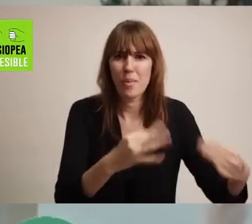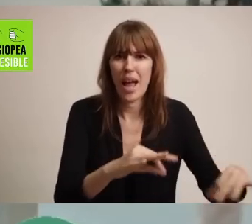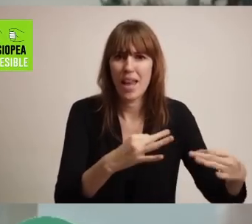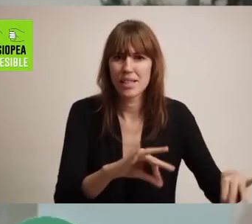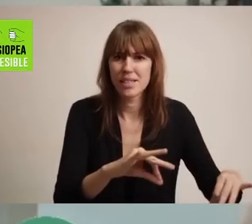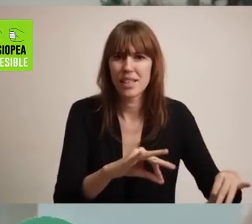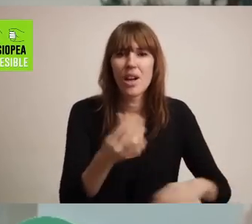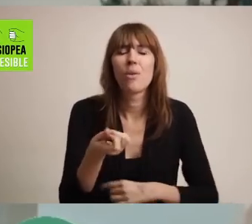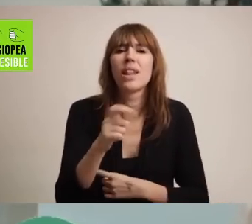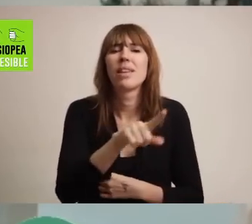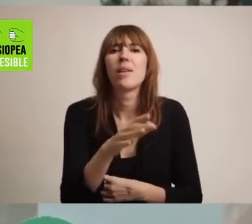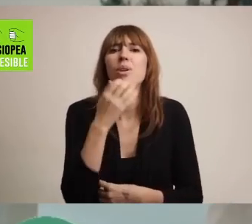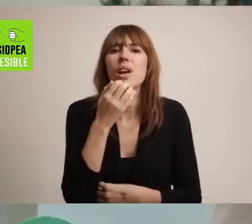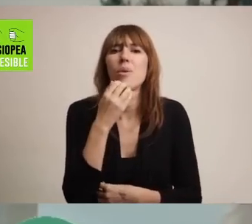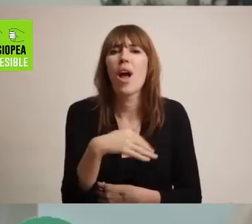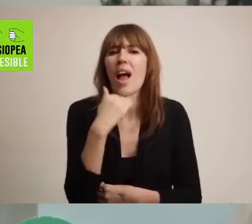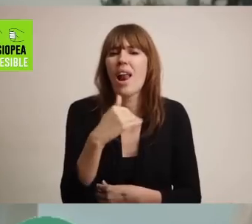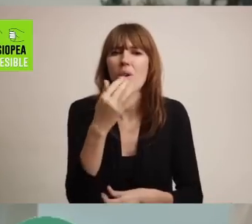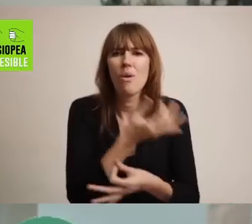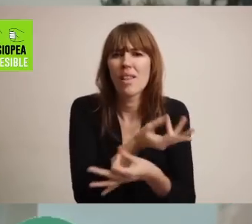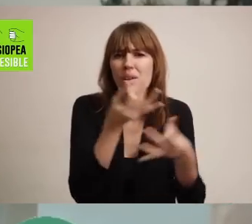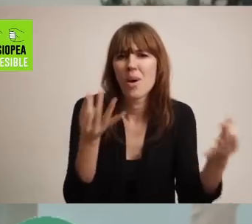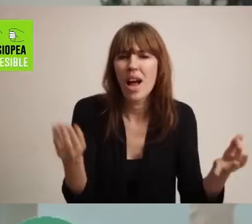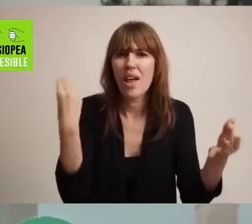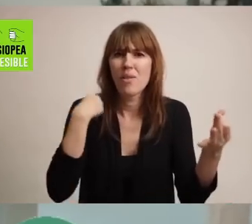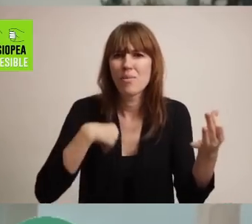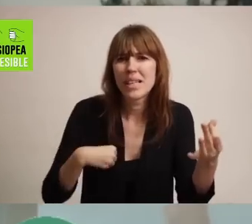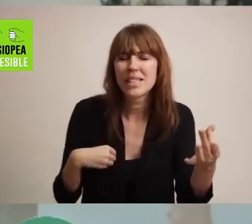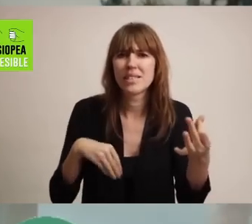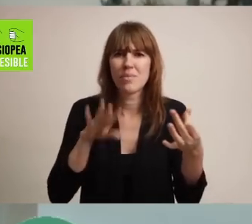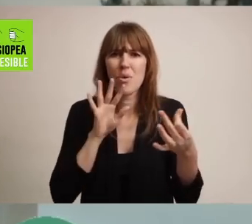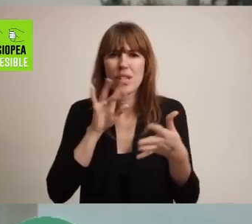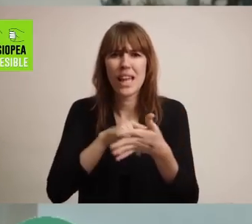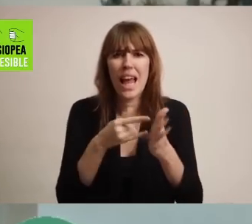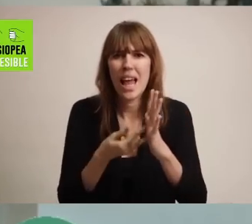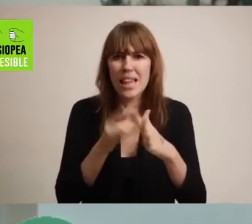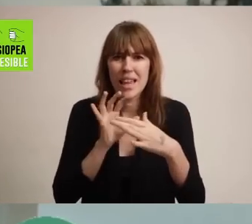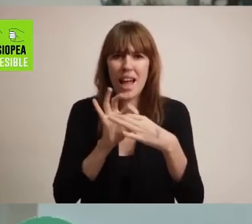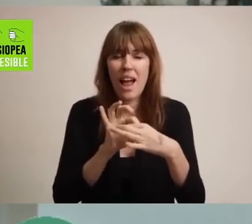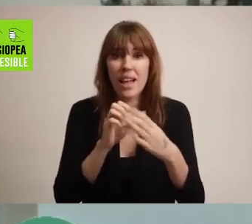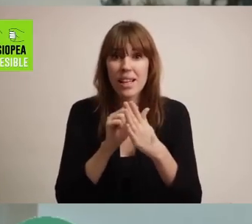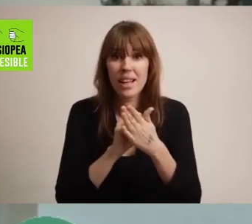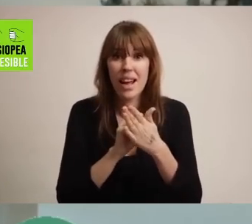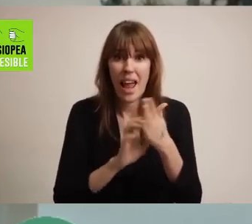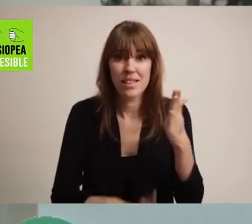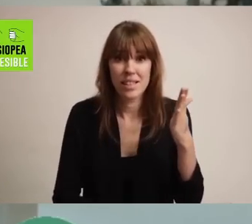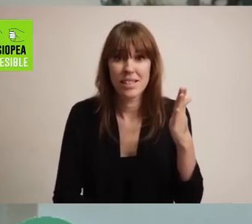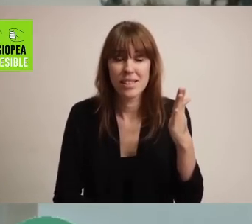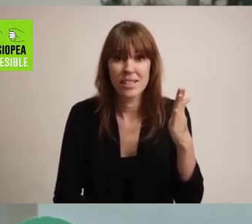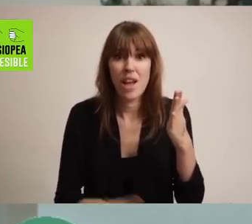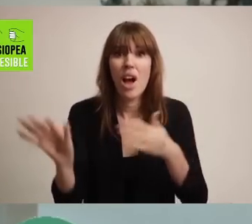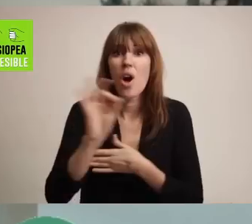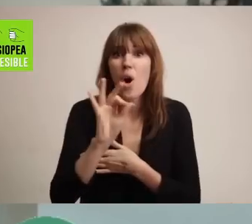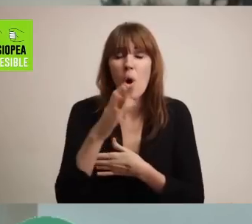sea realmente algo adecuado, algo en la línea, algo etcétera, etcétera, tiene que ser gratis. O tiene